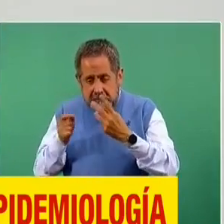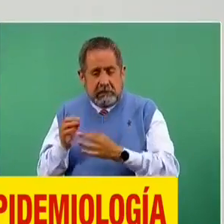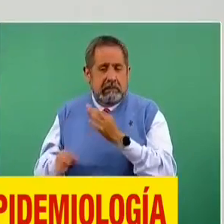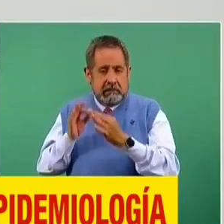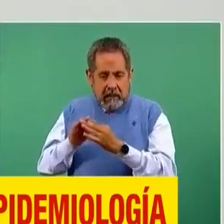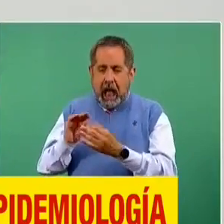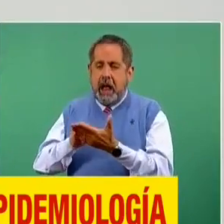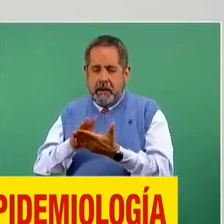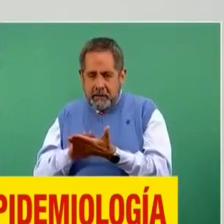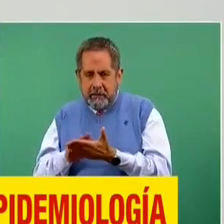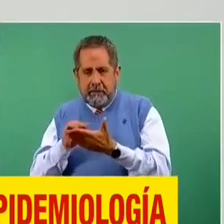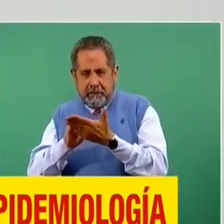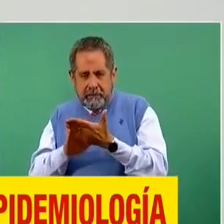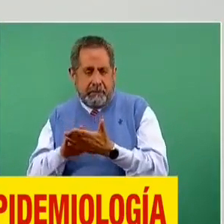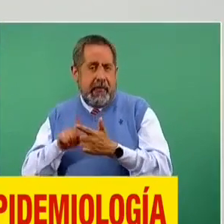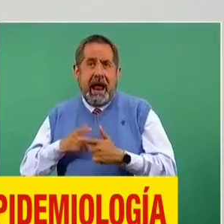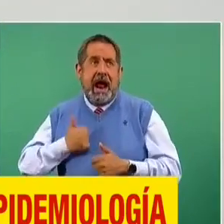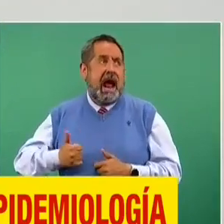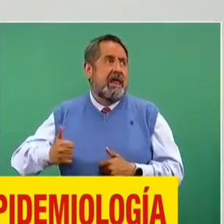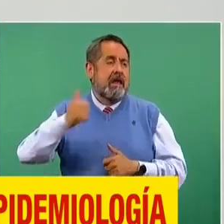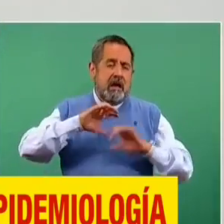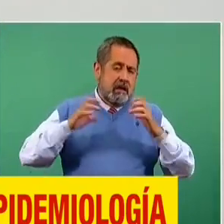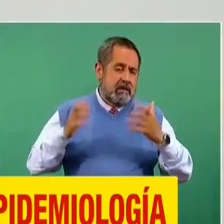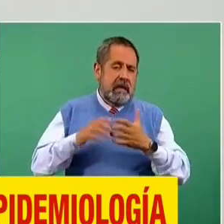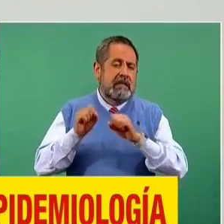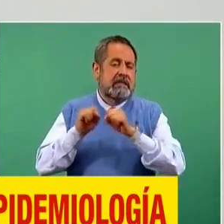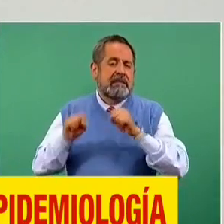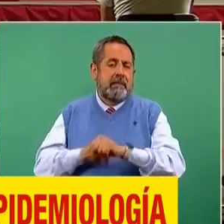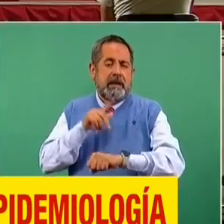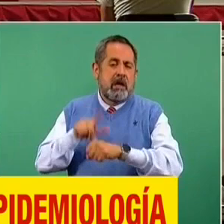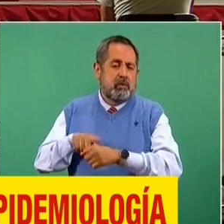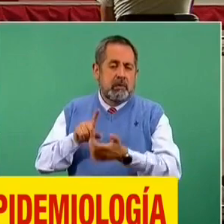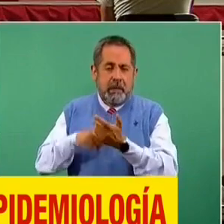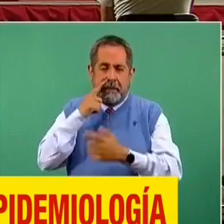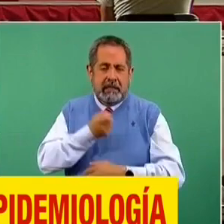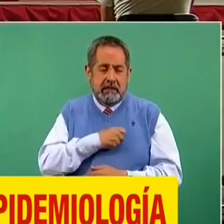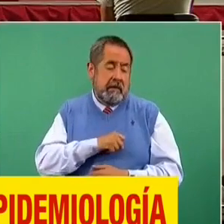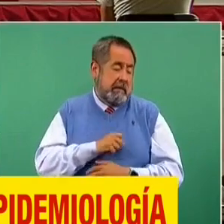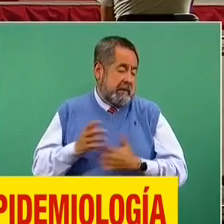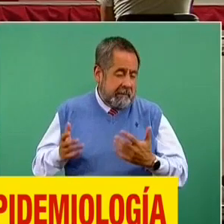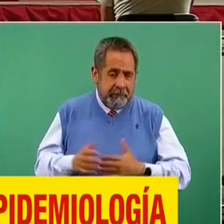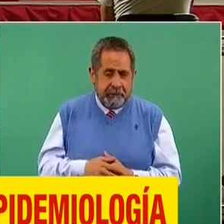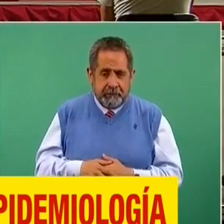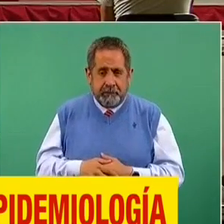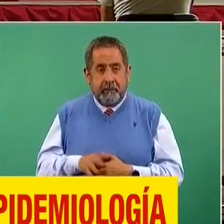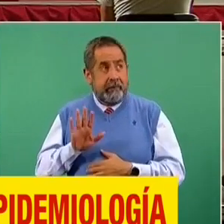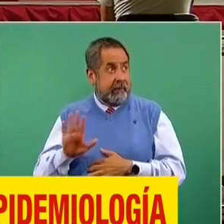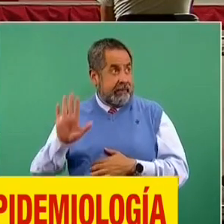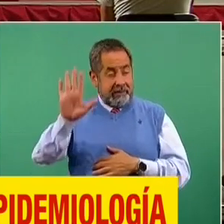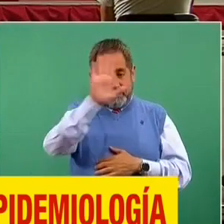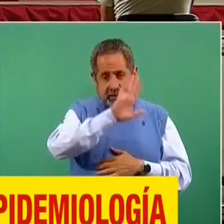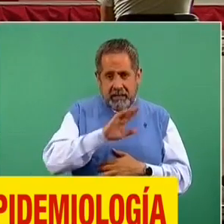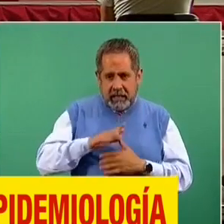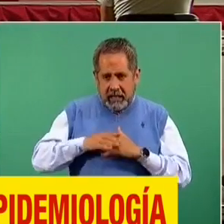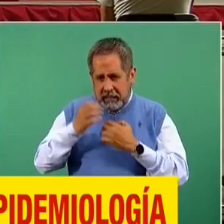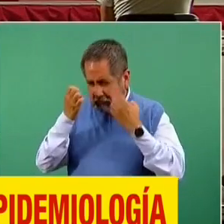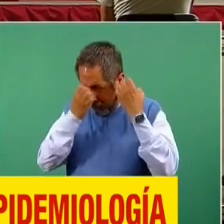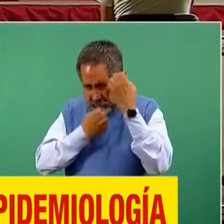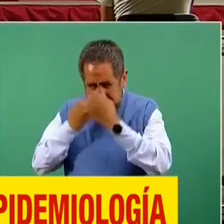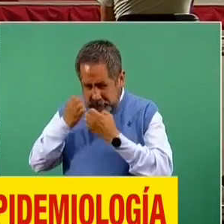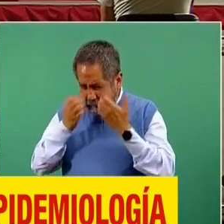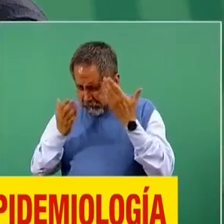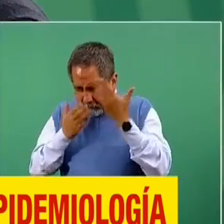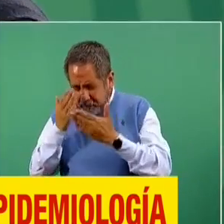las jurisdicciones sanitarias que integran el Sistema Nacional de Salud. Y en las jurisdicciones sanitarias analizan todos